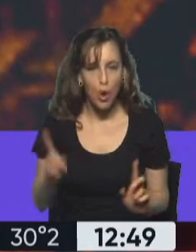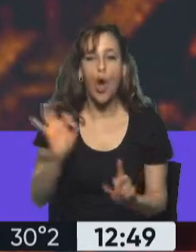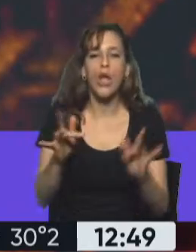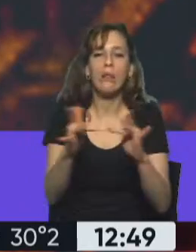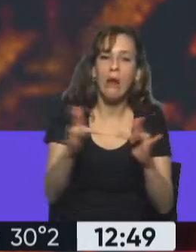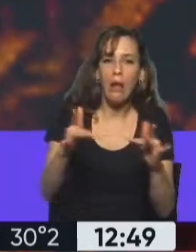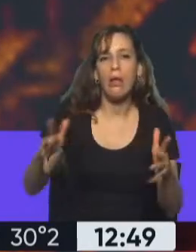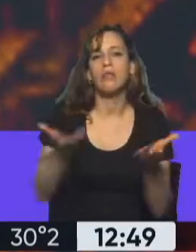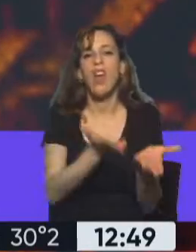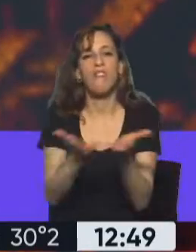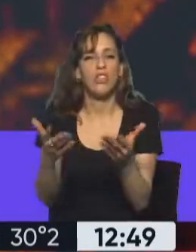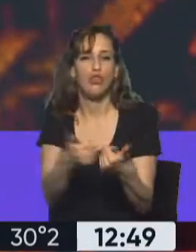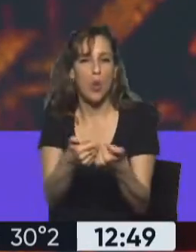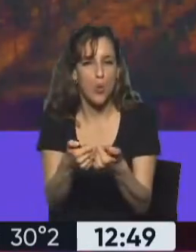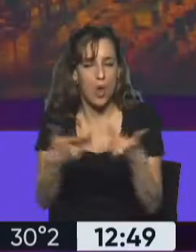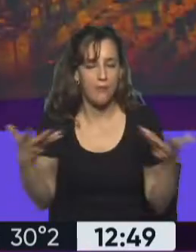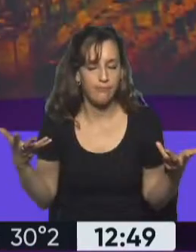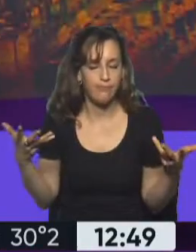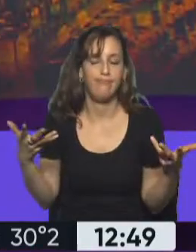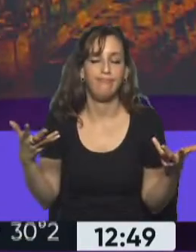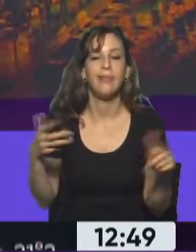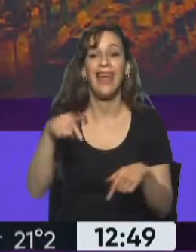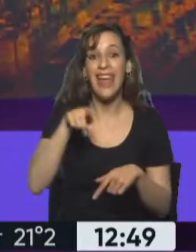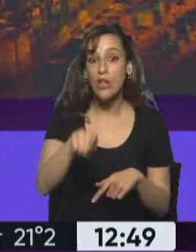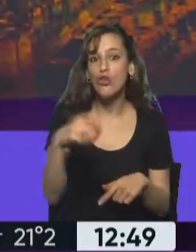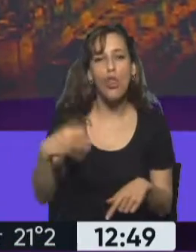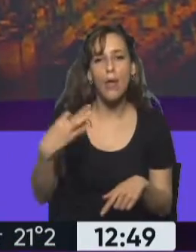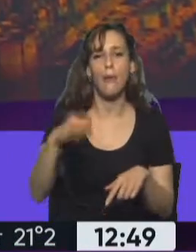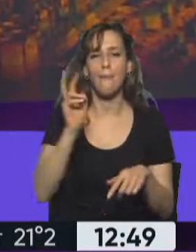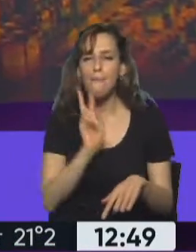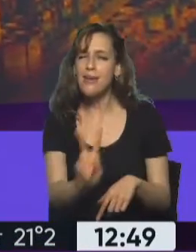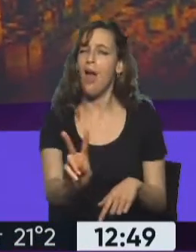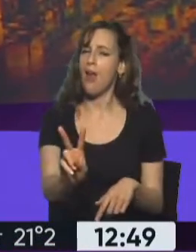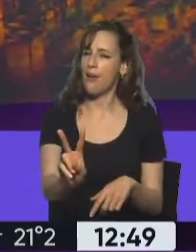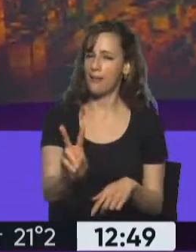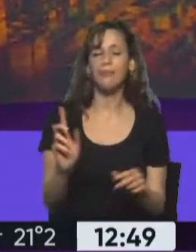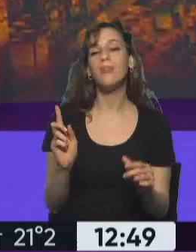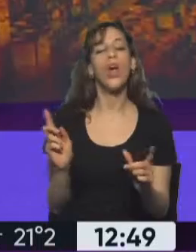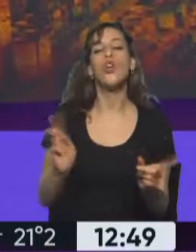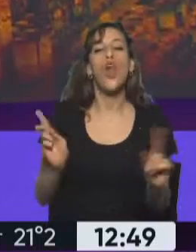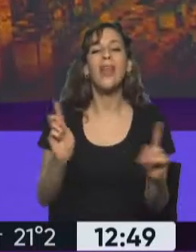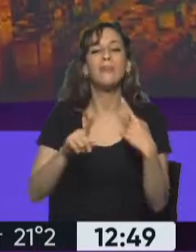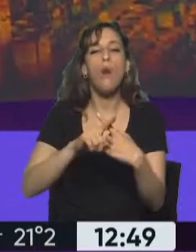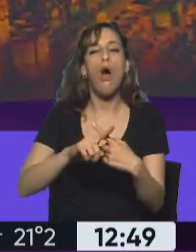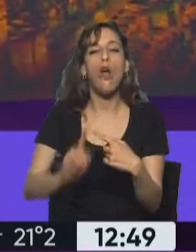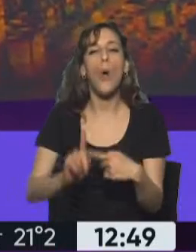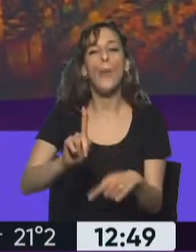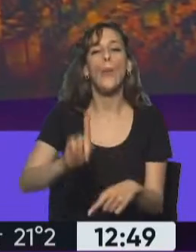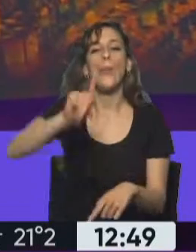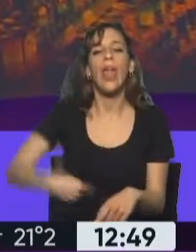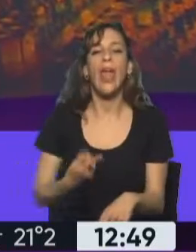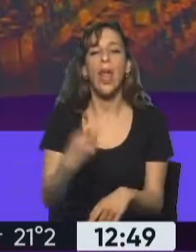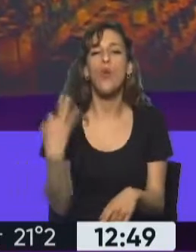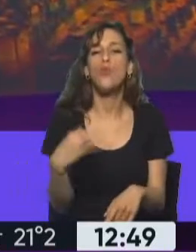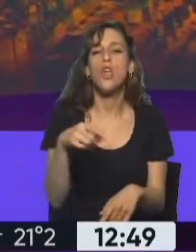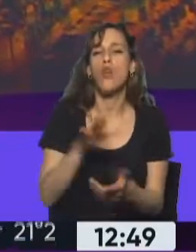hubo a inicios de año. Bueno, hay que empezar a mirar esto entonces. No porque sea una variable determinante, no porque sea la